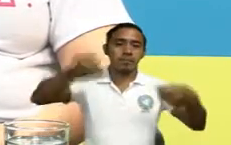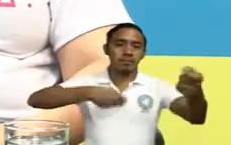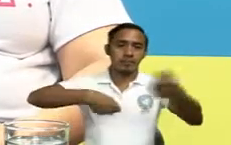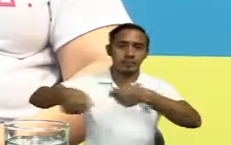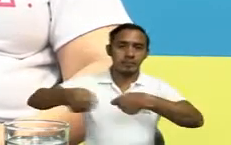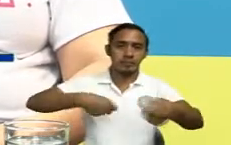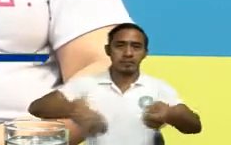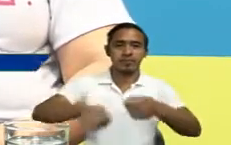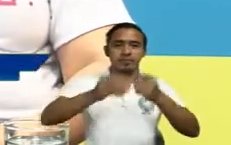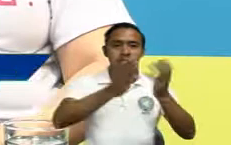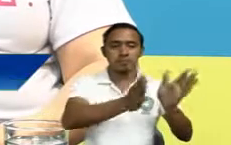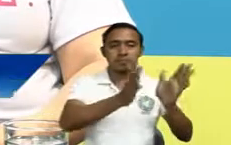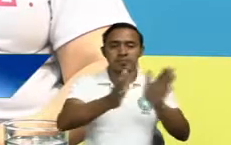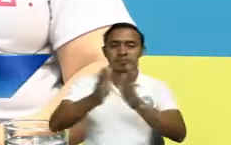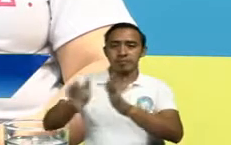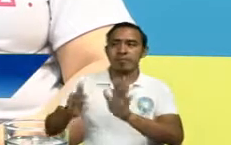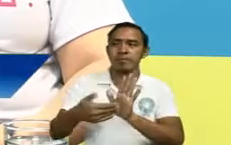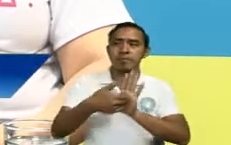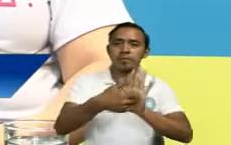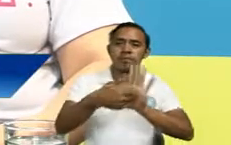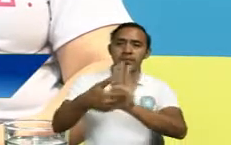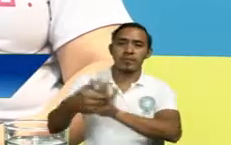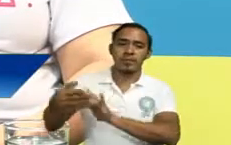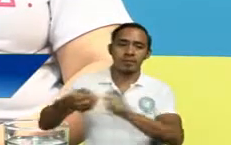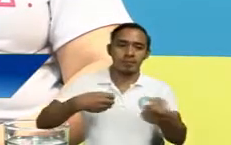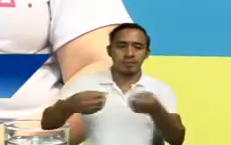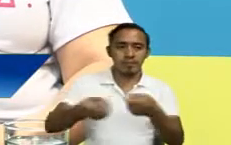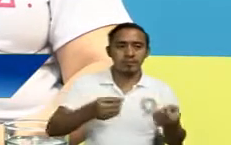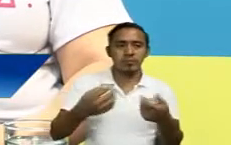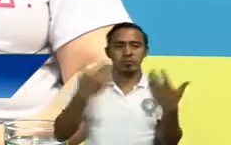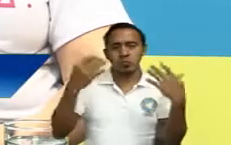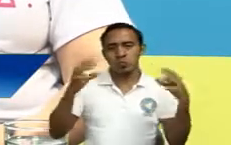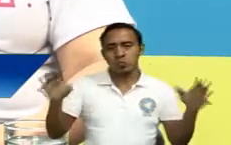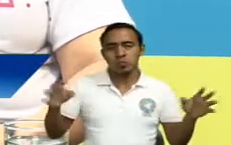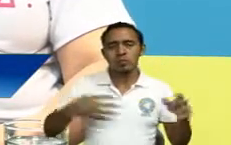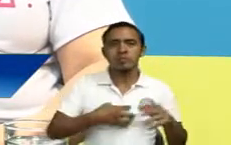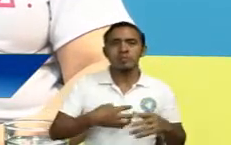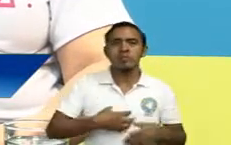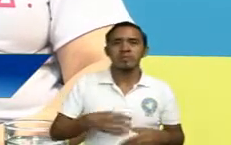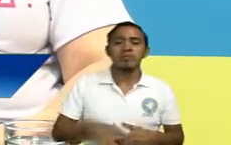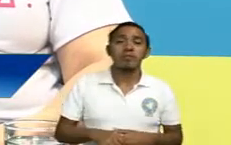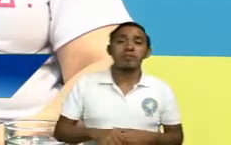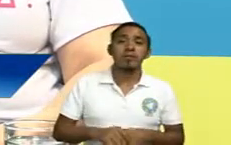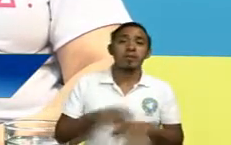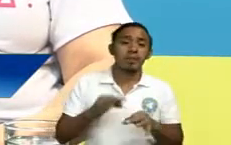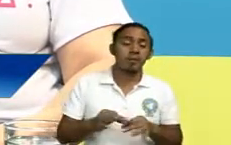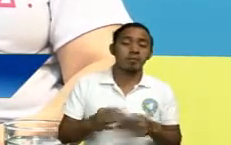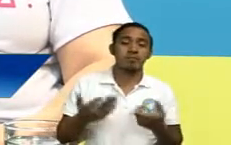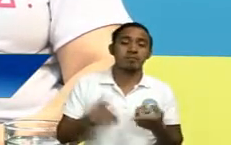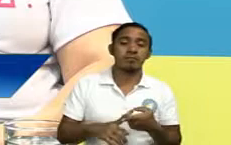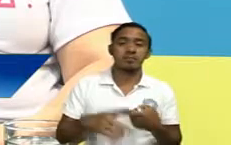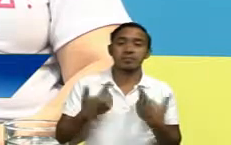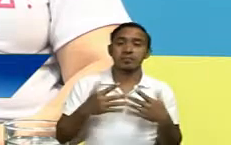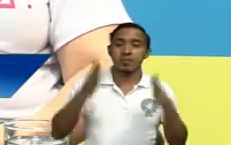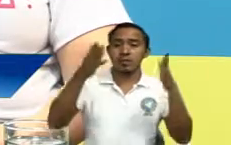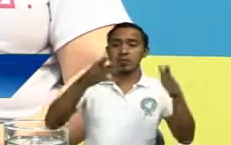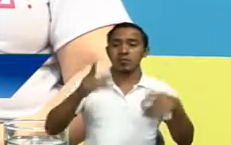entonces están presentando, ofertando todos sus productos y con la gala cultural, servicios de